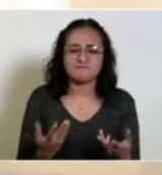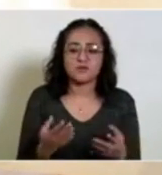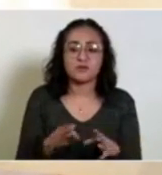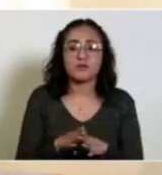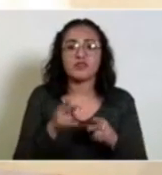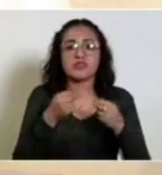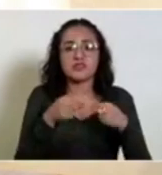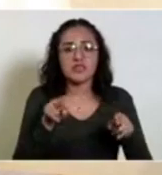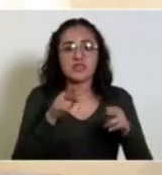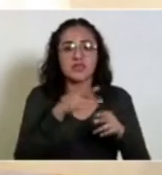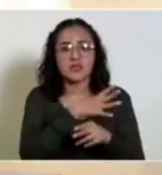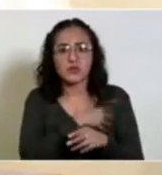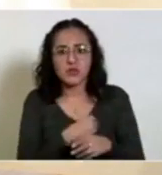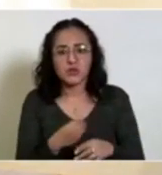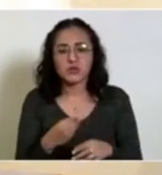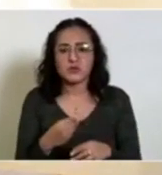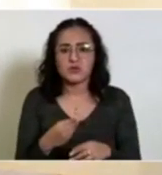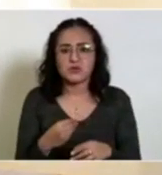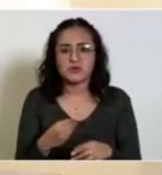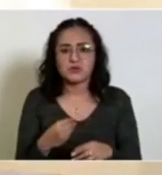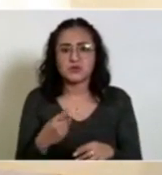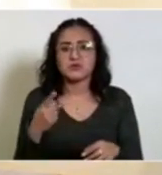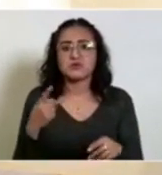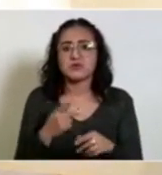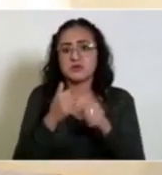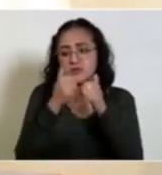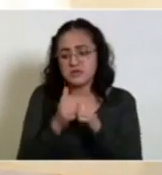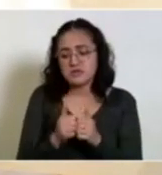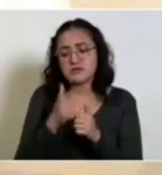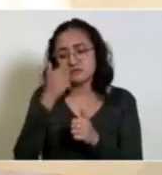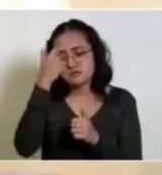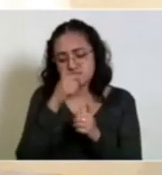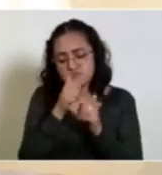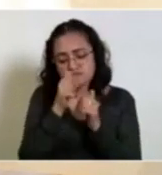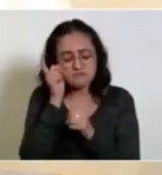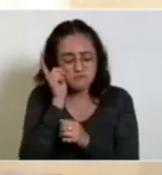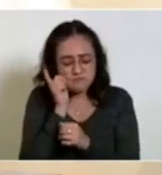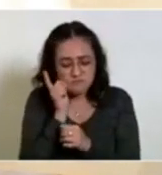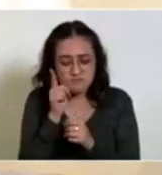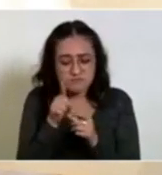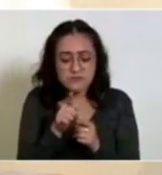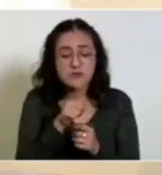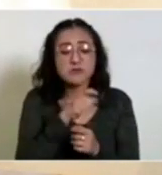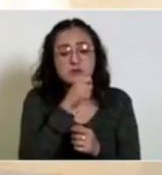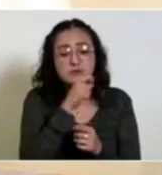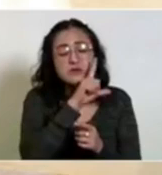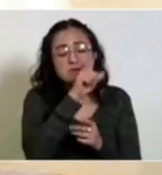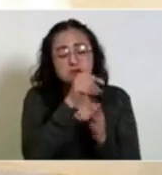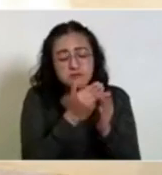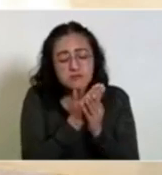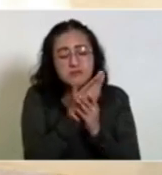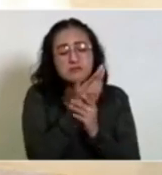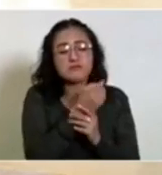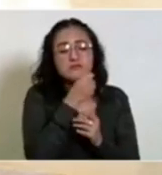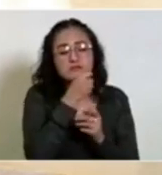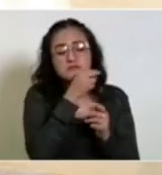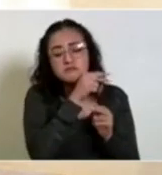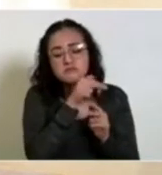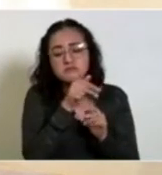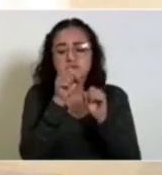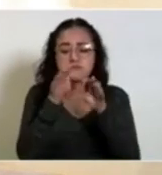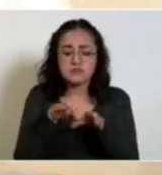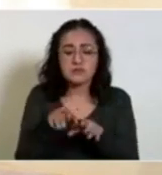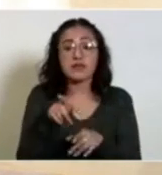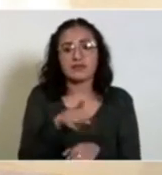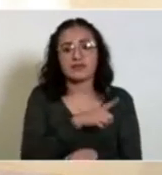los hijos llegan pasan la noche por sus viejitos y los viejitos llegan y